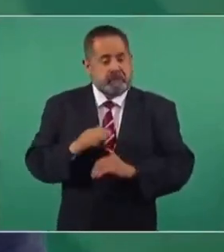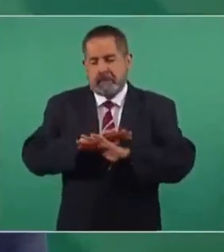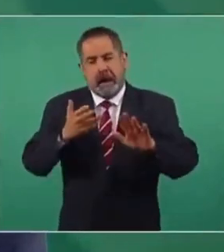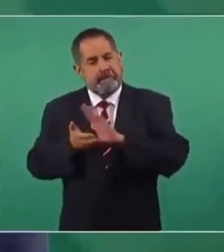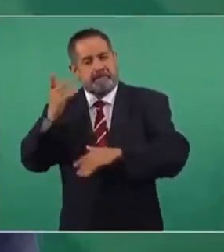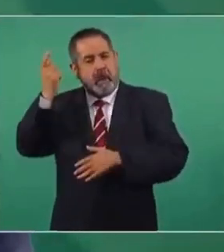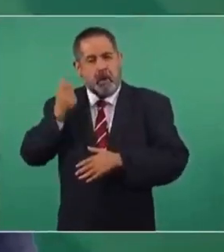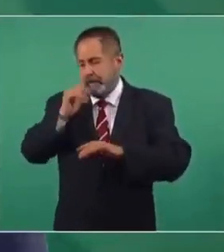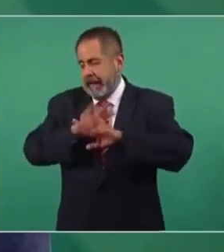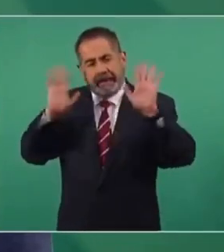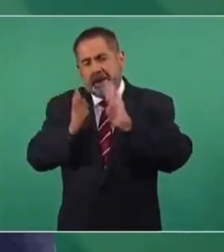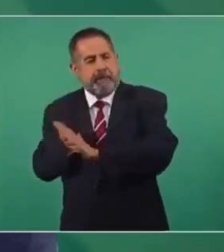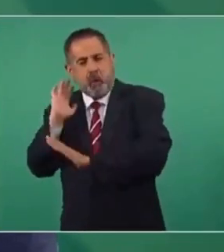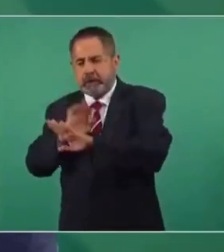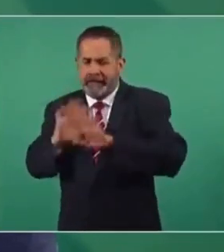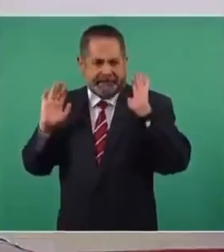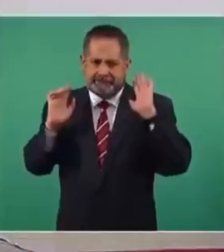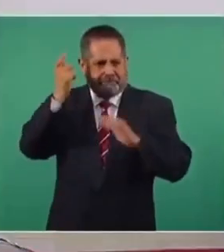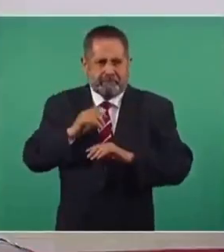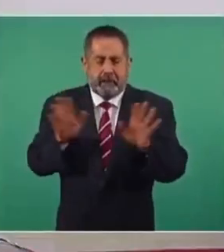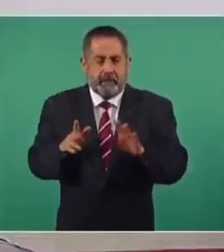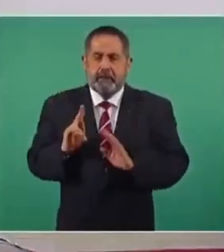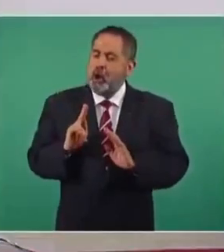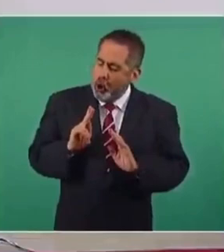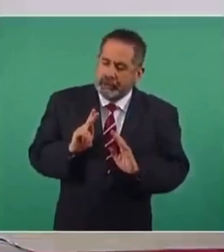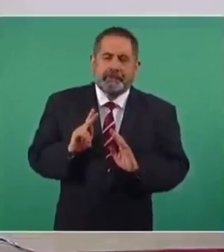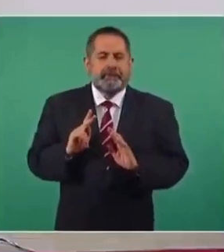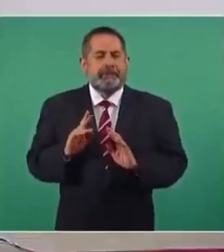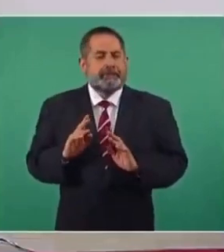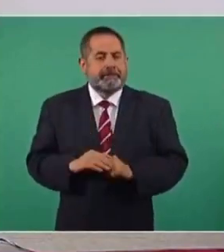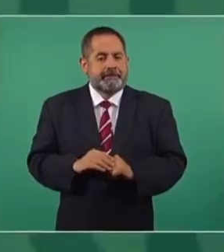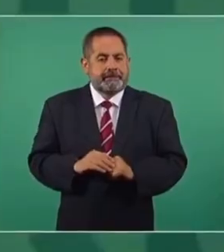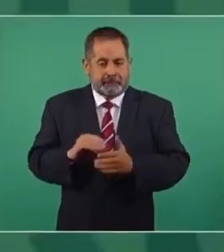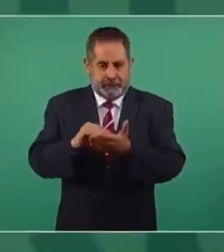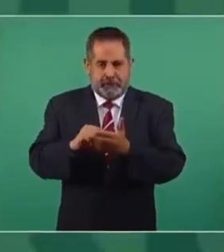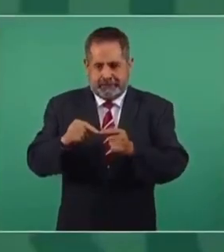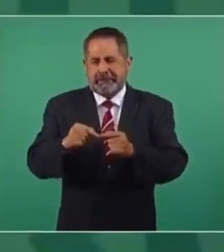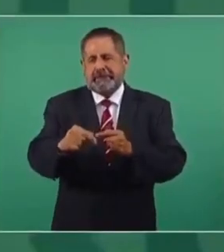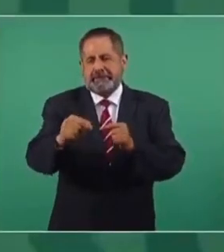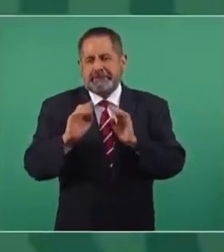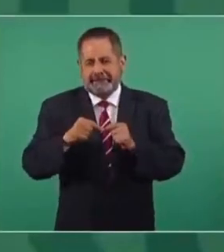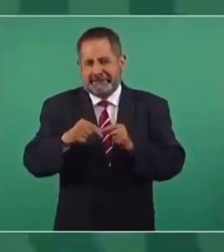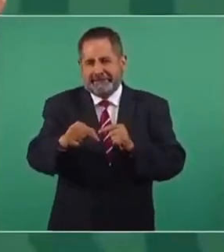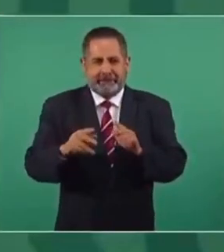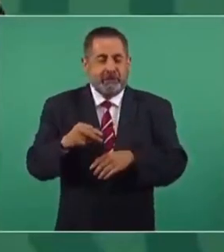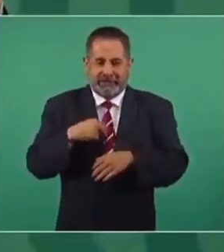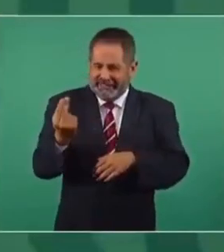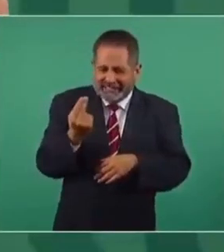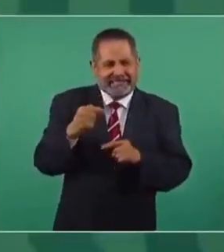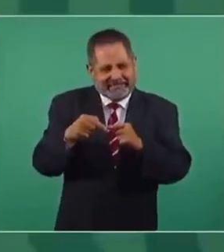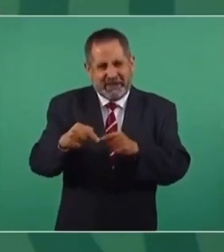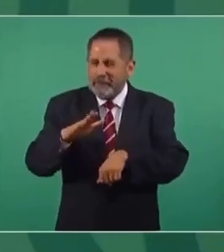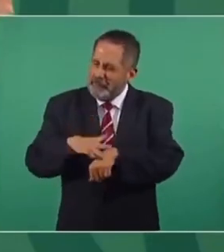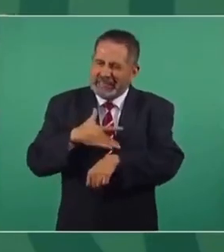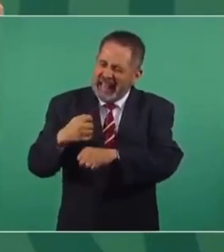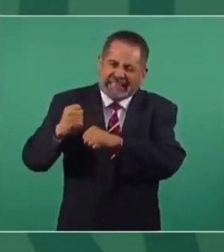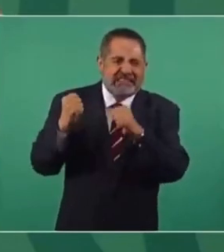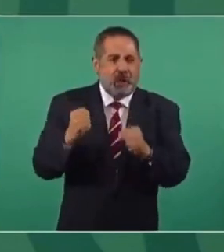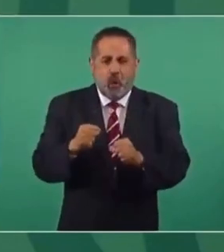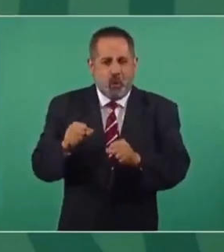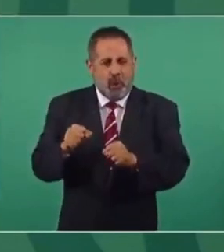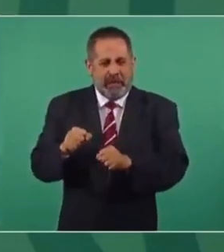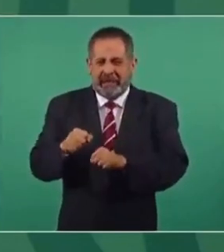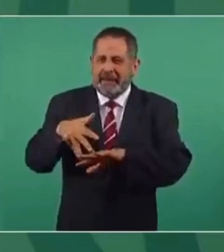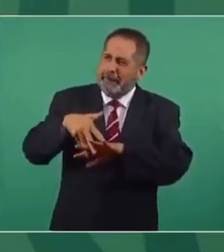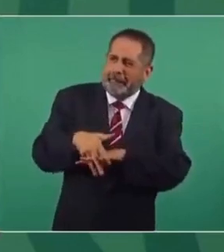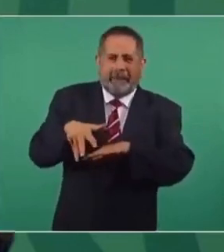jubilo por completo. Pero todavía voy a tener un tiempo, porque necesito afianzar